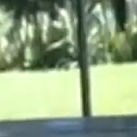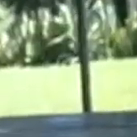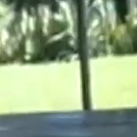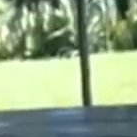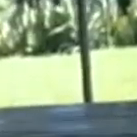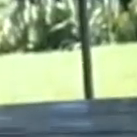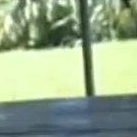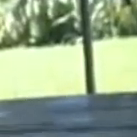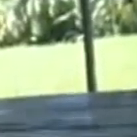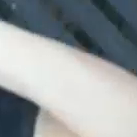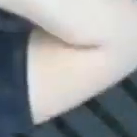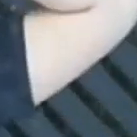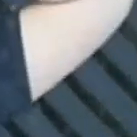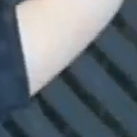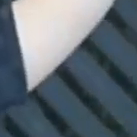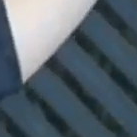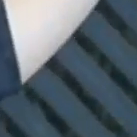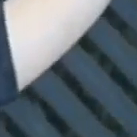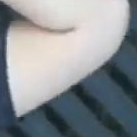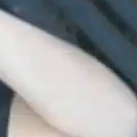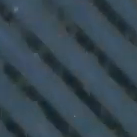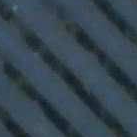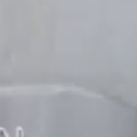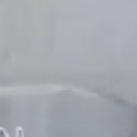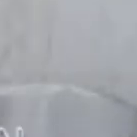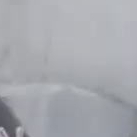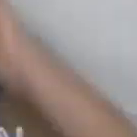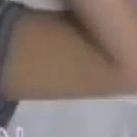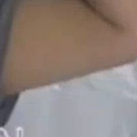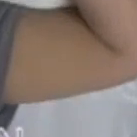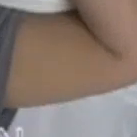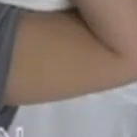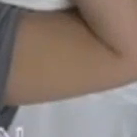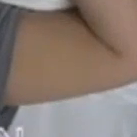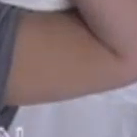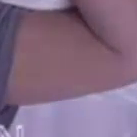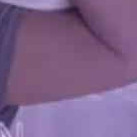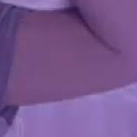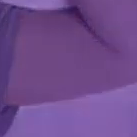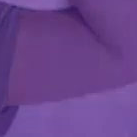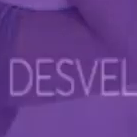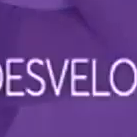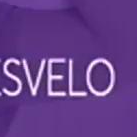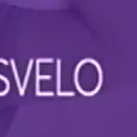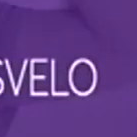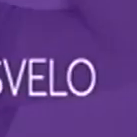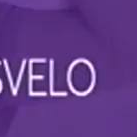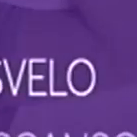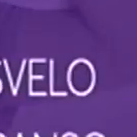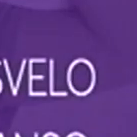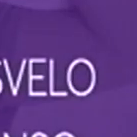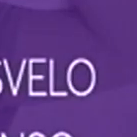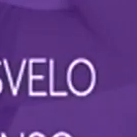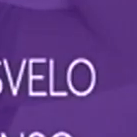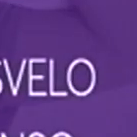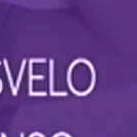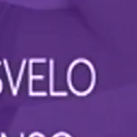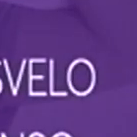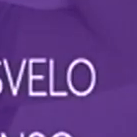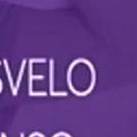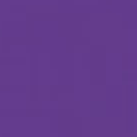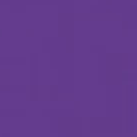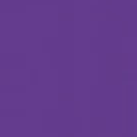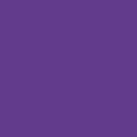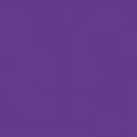¿Vives mejor? ¿Durmiendo bien? Menos desvelo, más